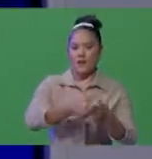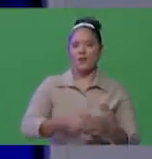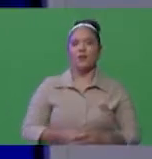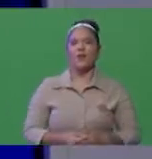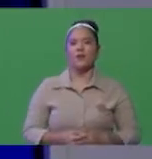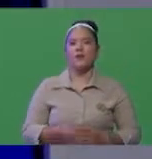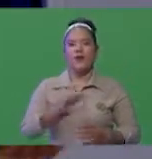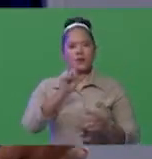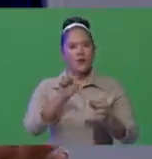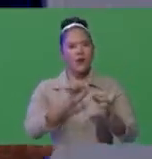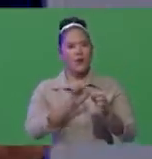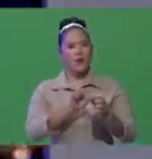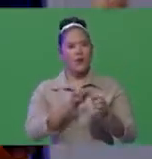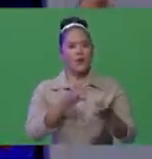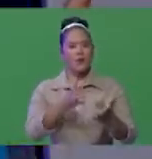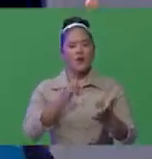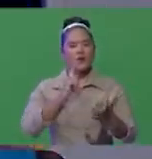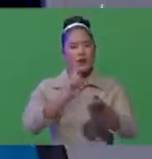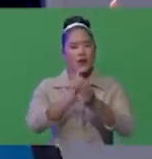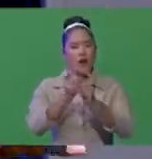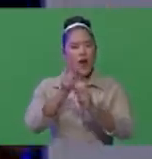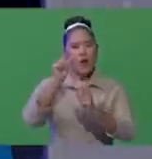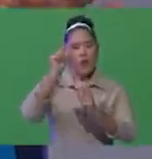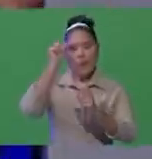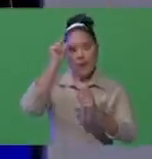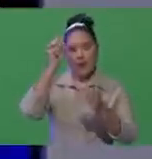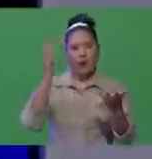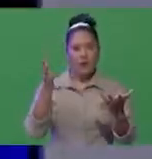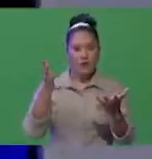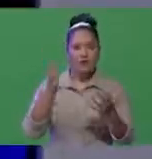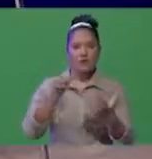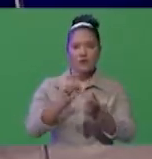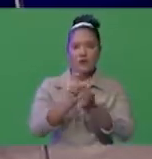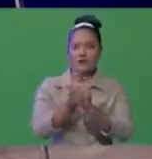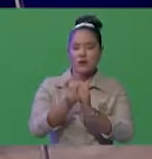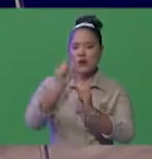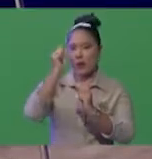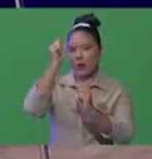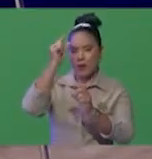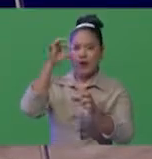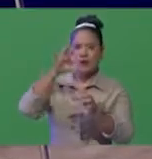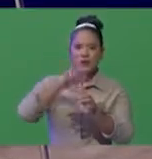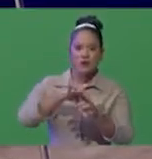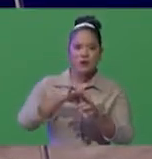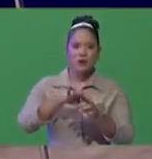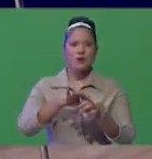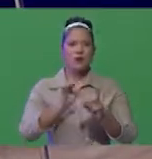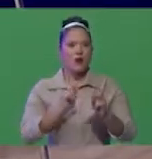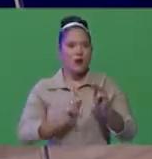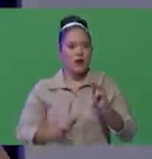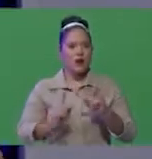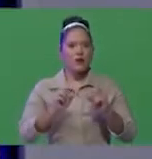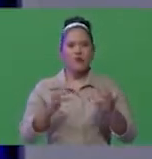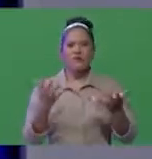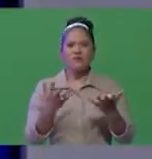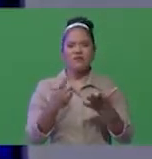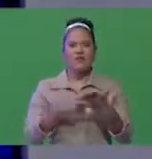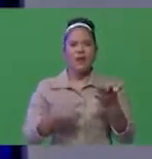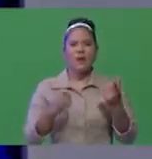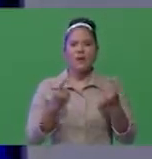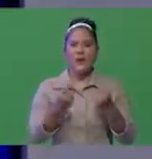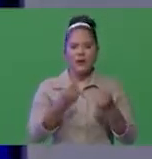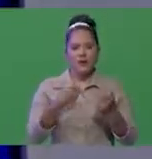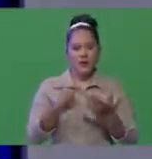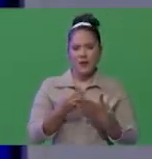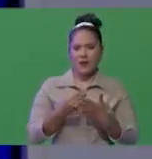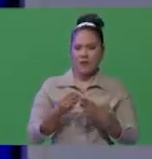tocas ese punto, porque hay cambios de gobierno. Hay cambios de gobierno, cambios de gestión, y la gente puede decir qué va a pasar con mi dinero.